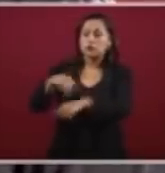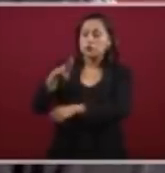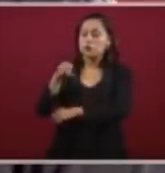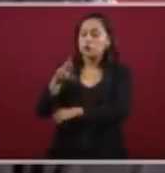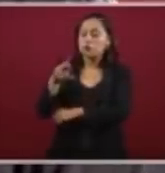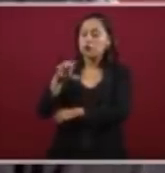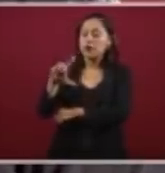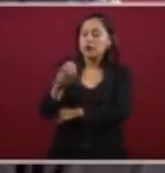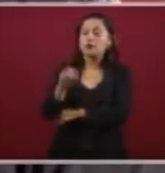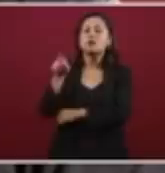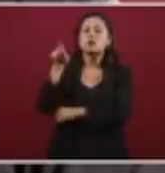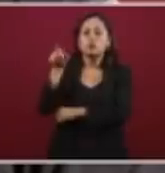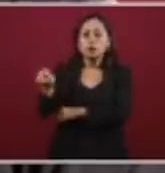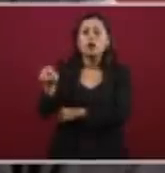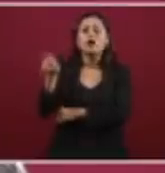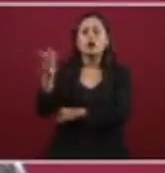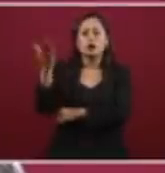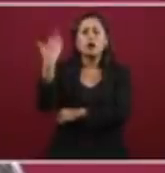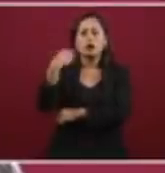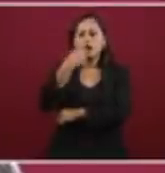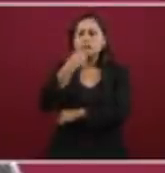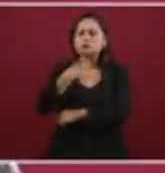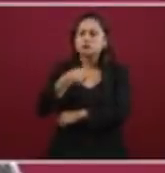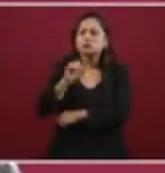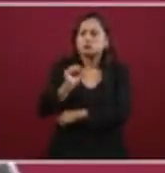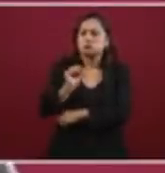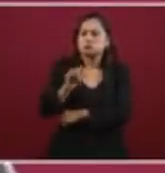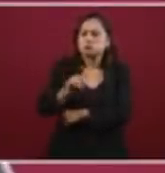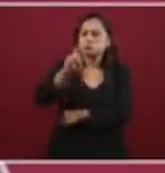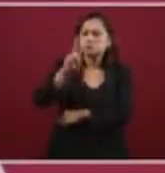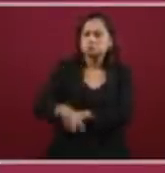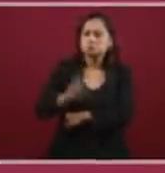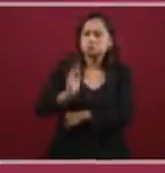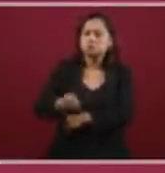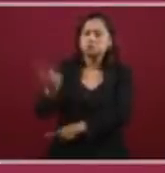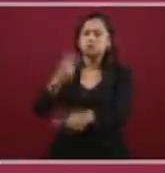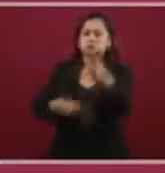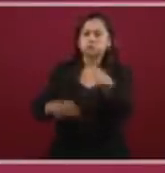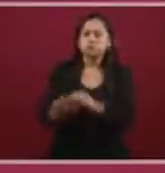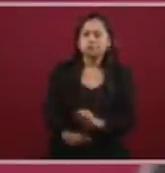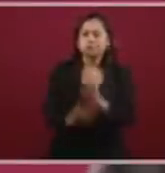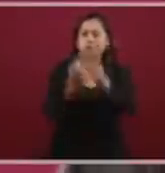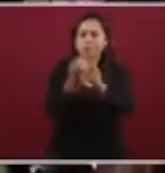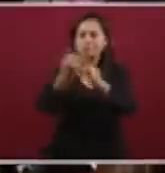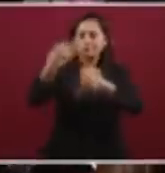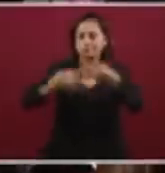su disponibilidad para poder venir a rendir su declaración frente a la propia